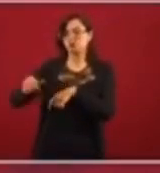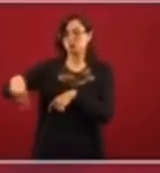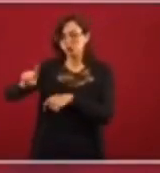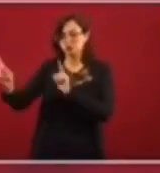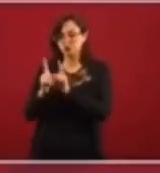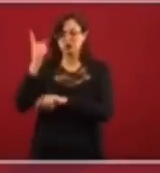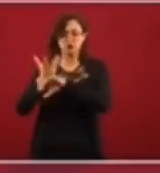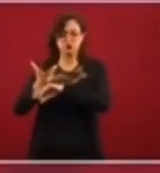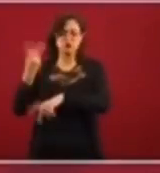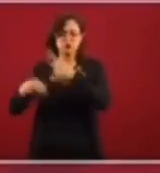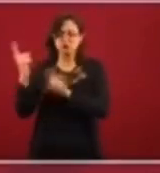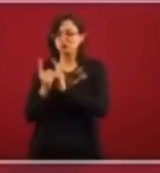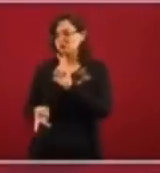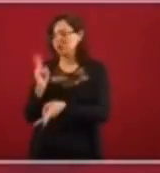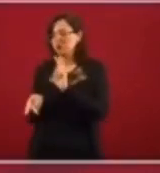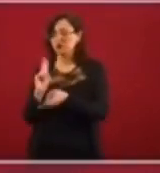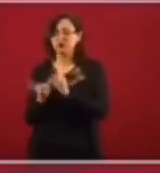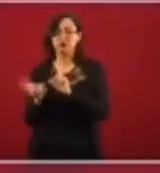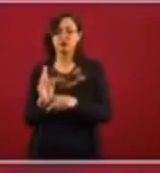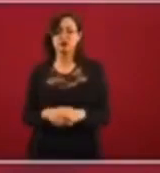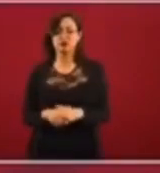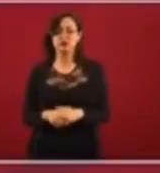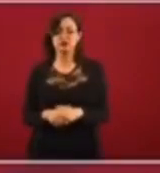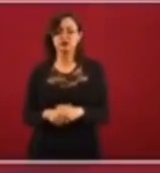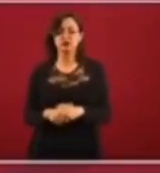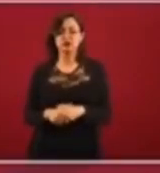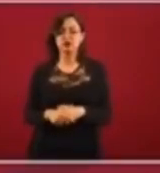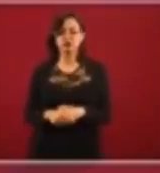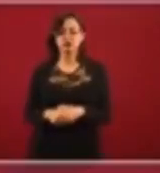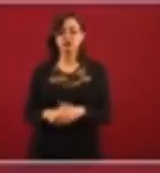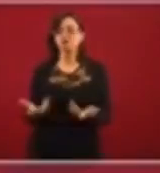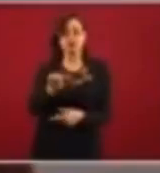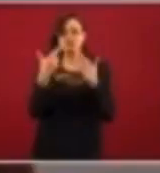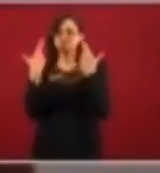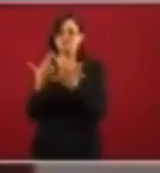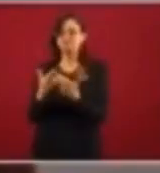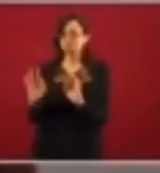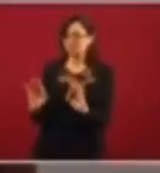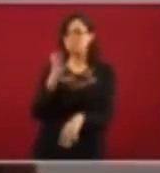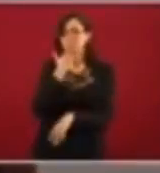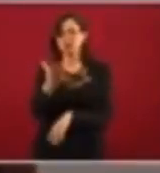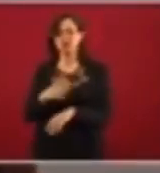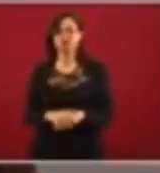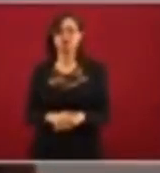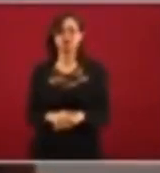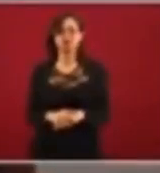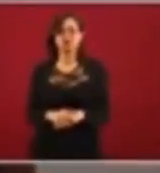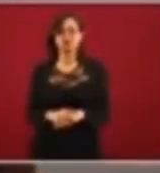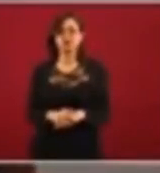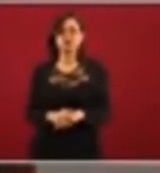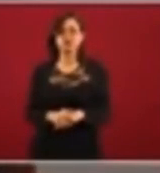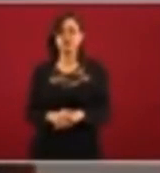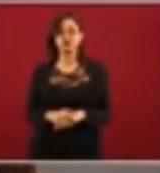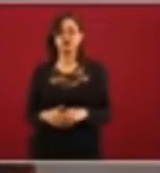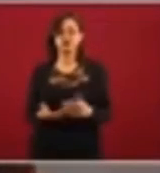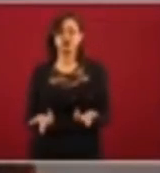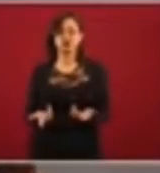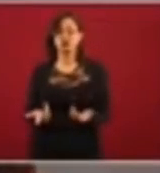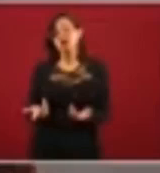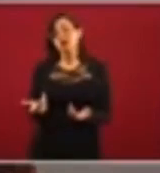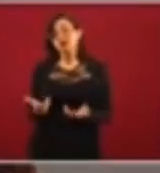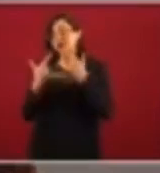de eeuu y platicamos en un ambiente de respeto también dos posibilidades